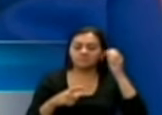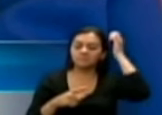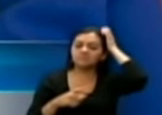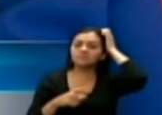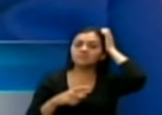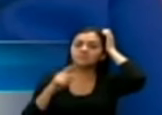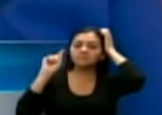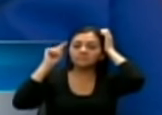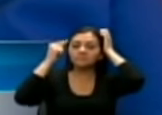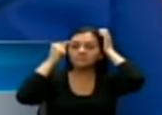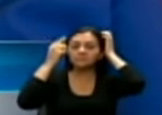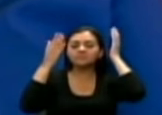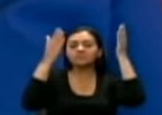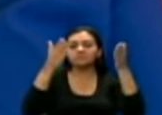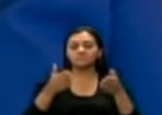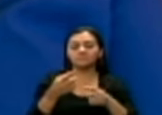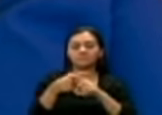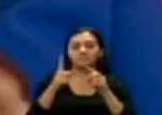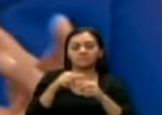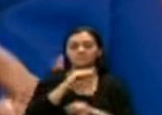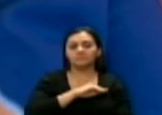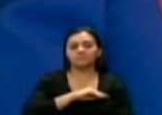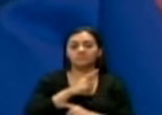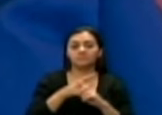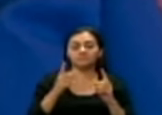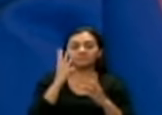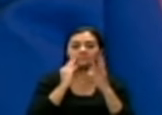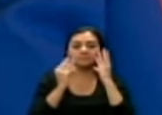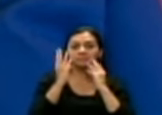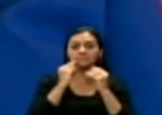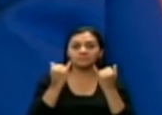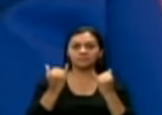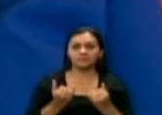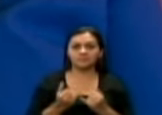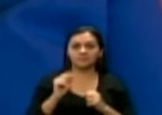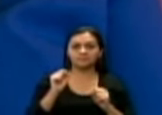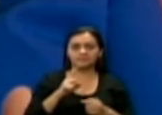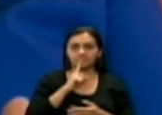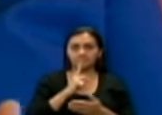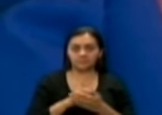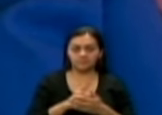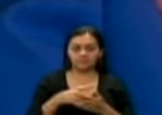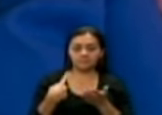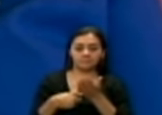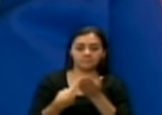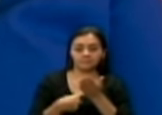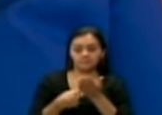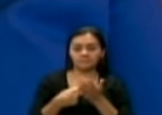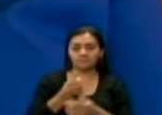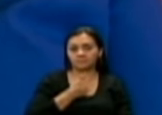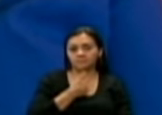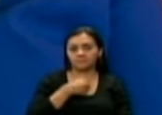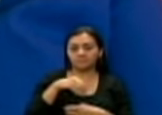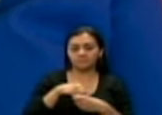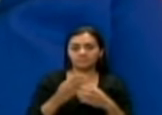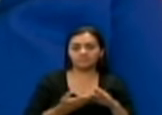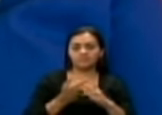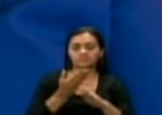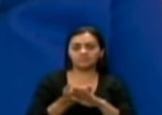o municipios. Pero es de mucha actualidad porque el tipo de debate que se tiene